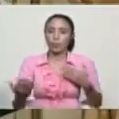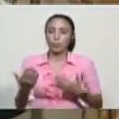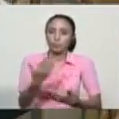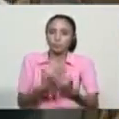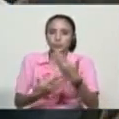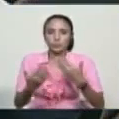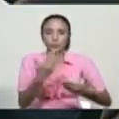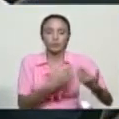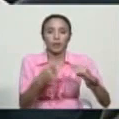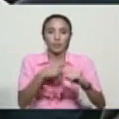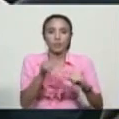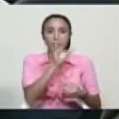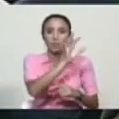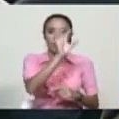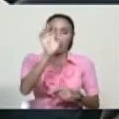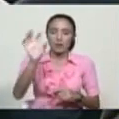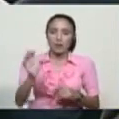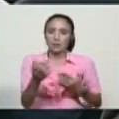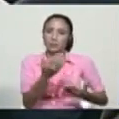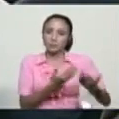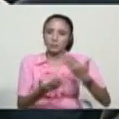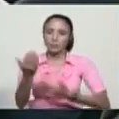de países para la liberación.